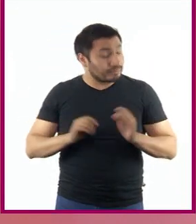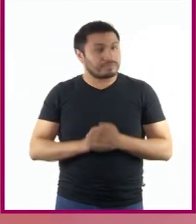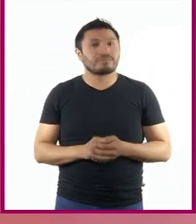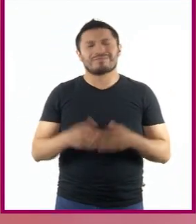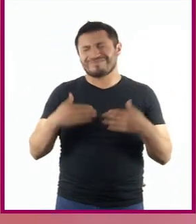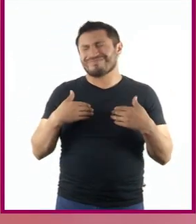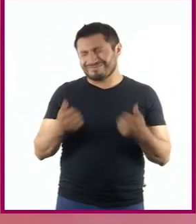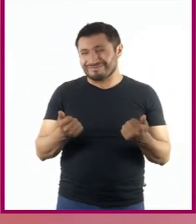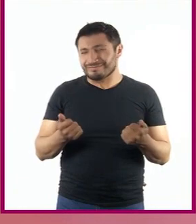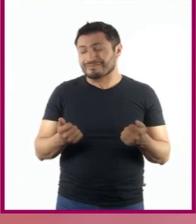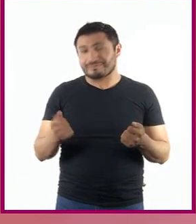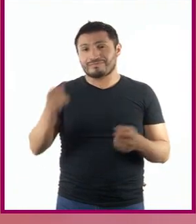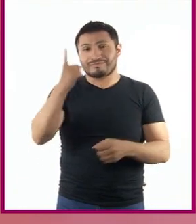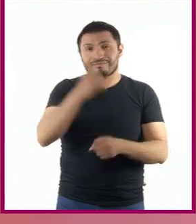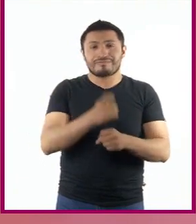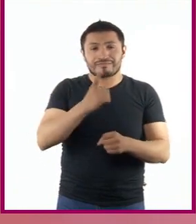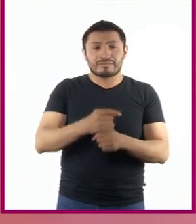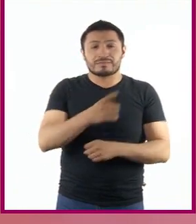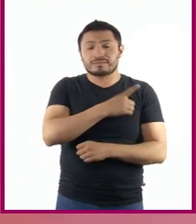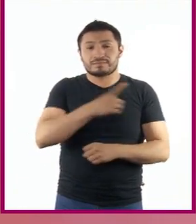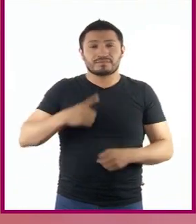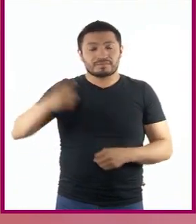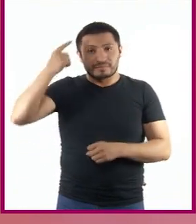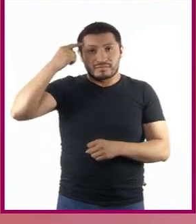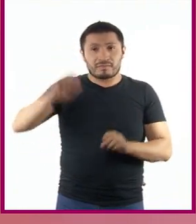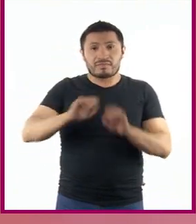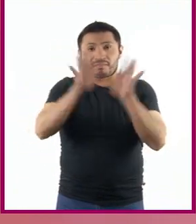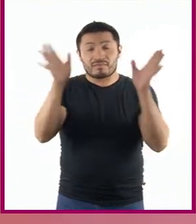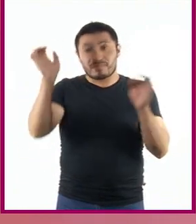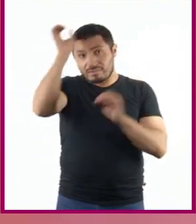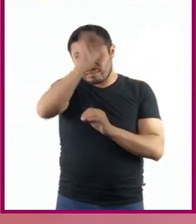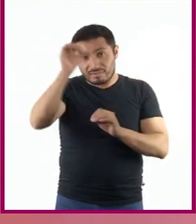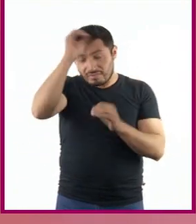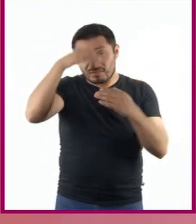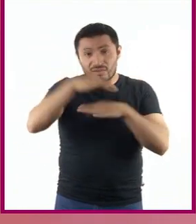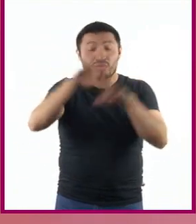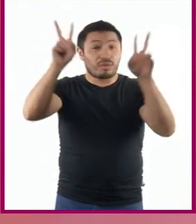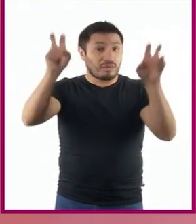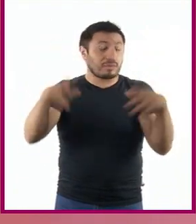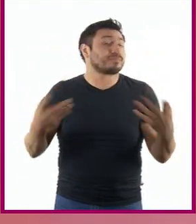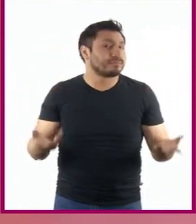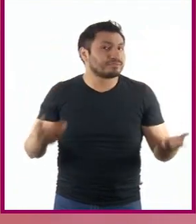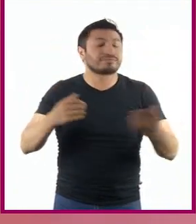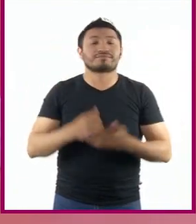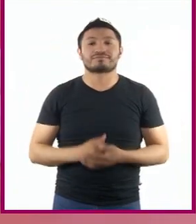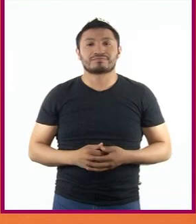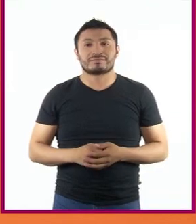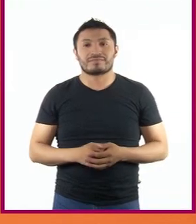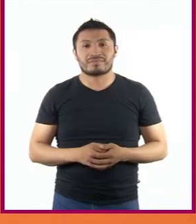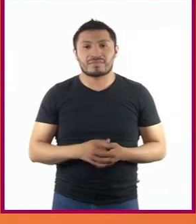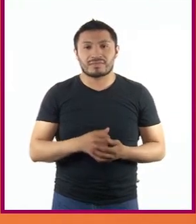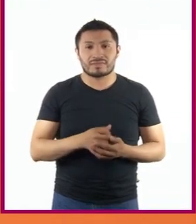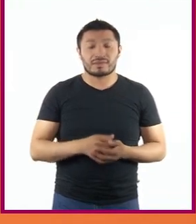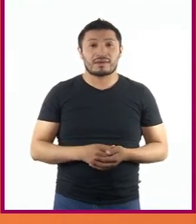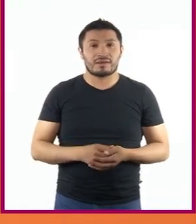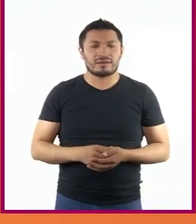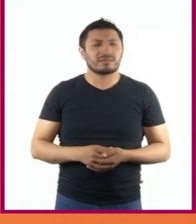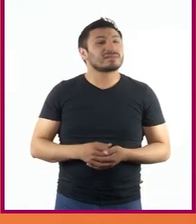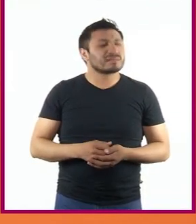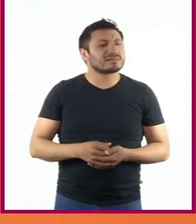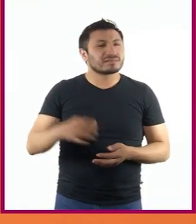Entonces, primero debemos de tener claro cuál es nuestra opinión respecto al tema, ¿cierto? Profesora, ¿existe